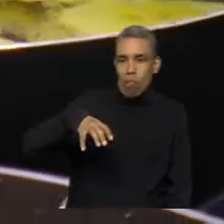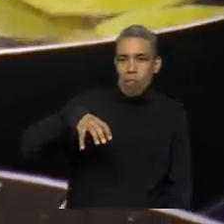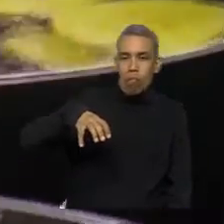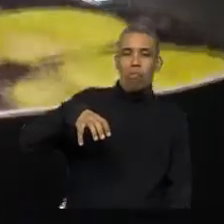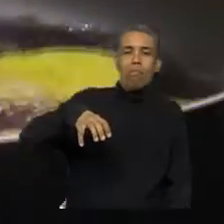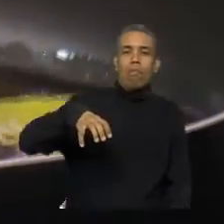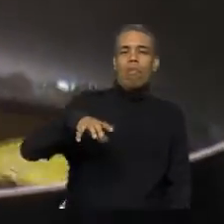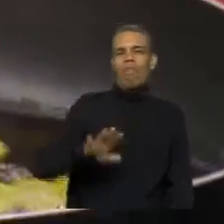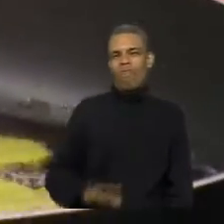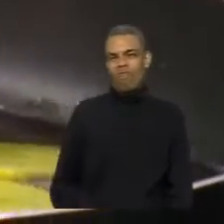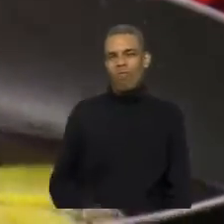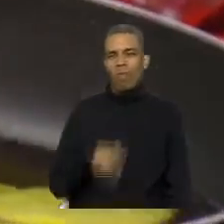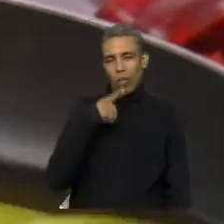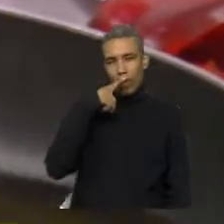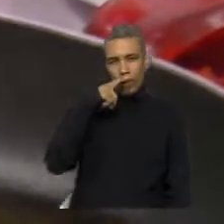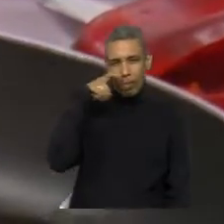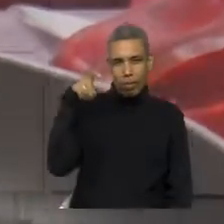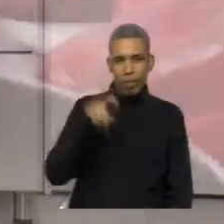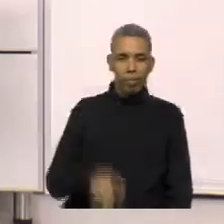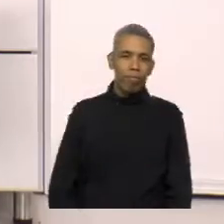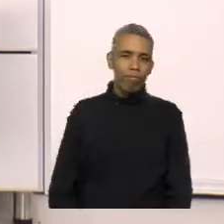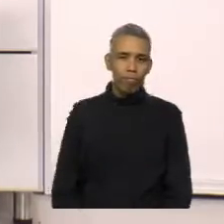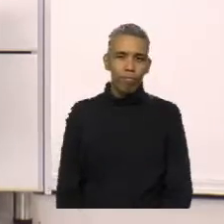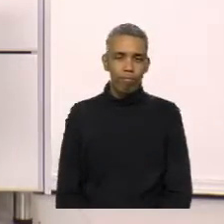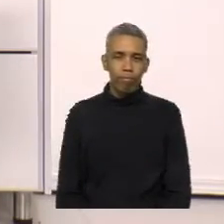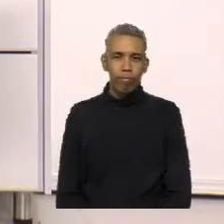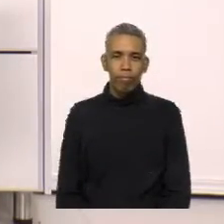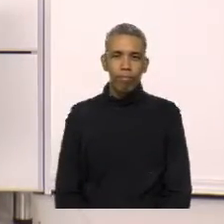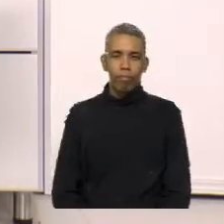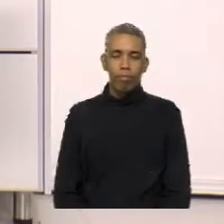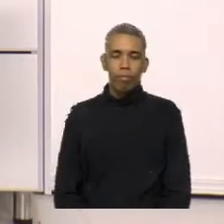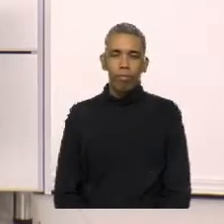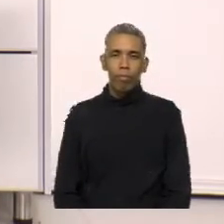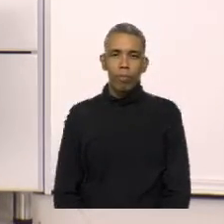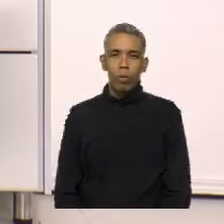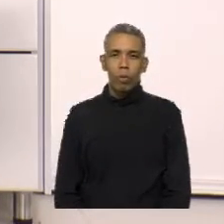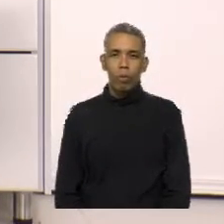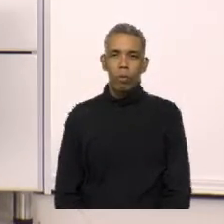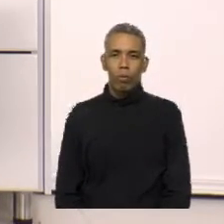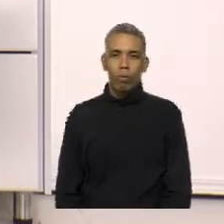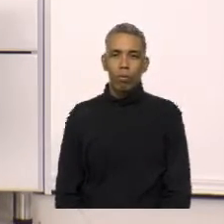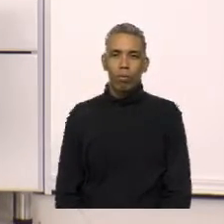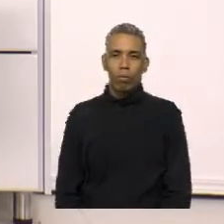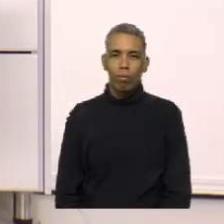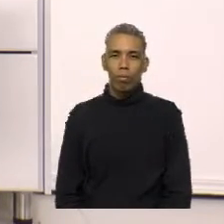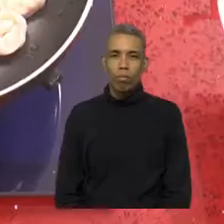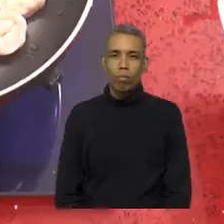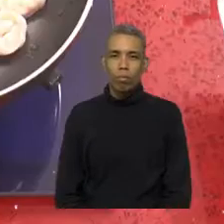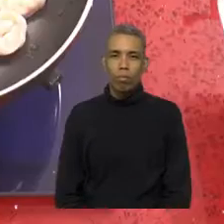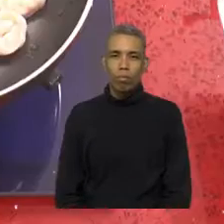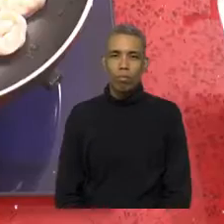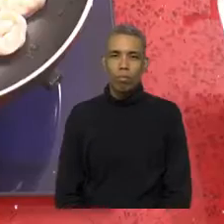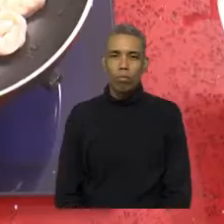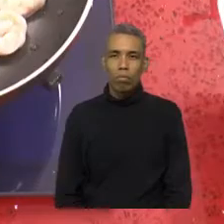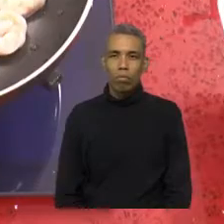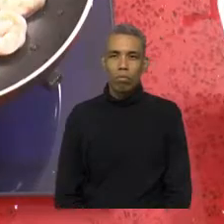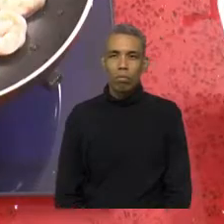Vamos a sacarlas acá. Tengo por acá algo para irlas adicionando.